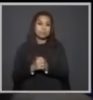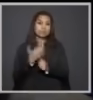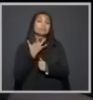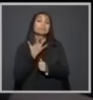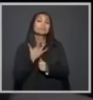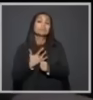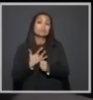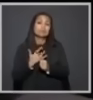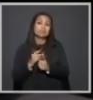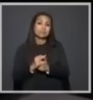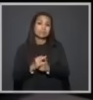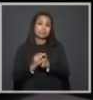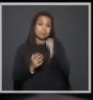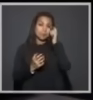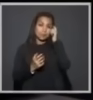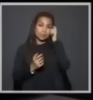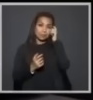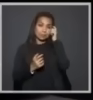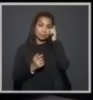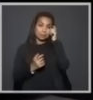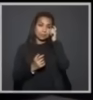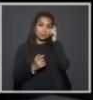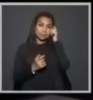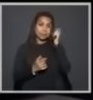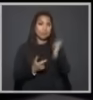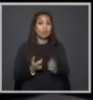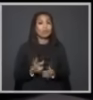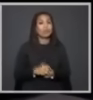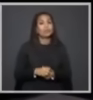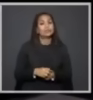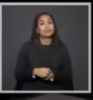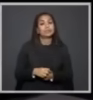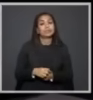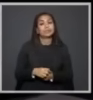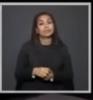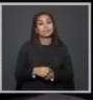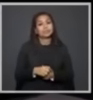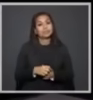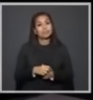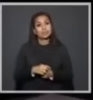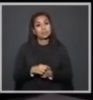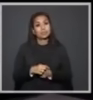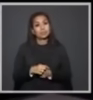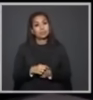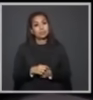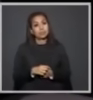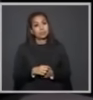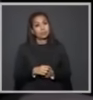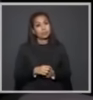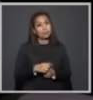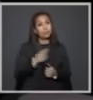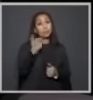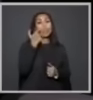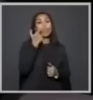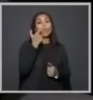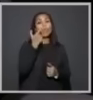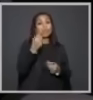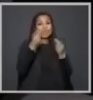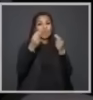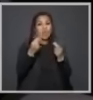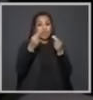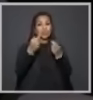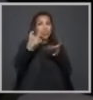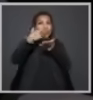gasolina. ¿Saben de cuánto es el negocio de la compra de la gasolina? 500,000 millones de pesos al año. Por eso